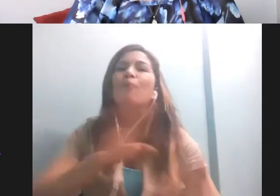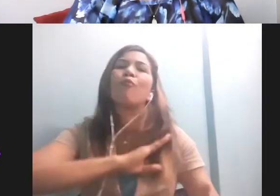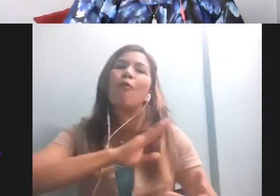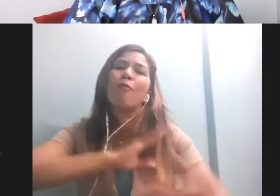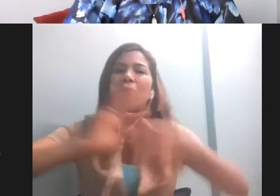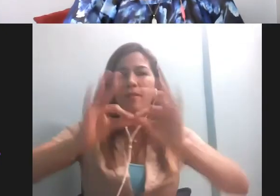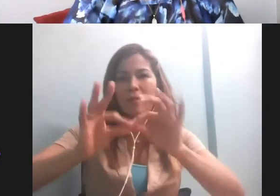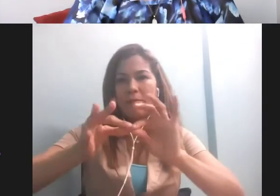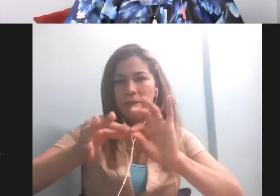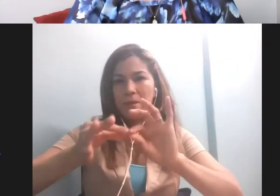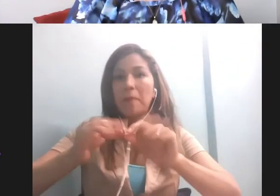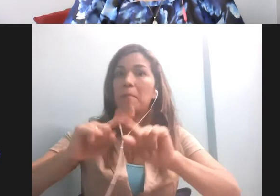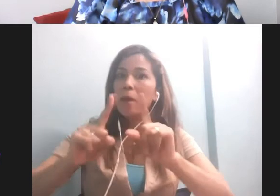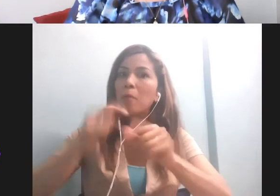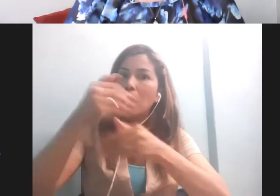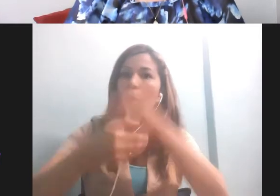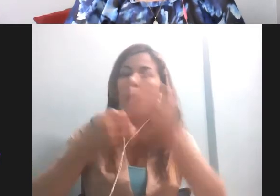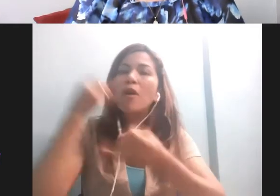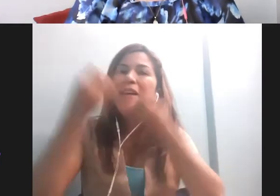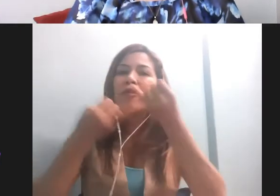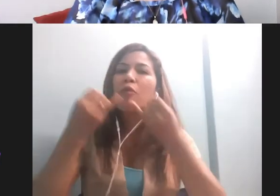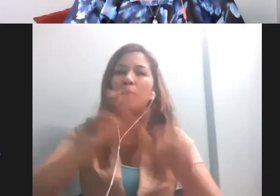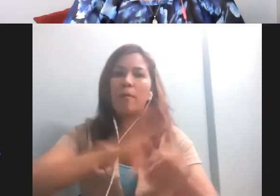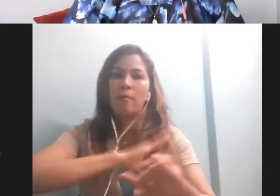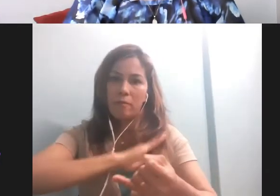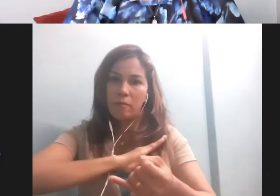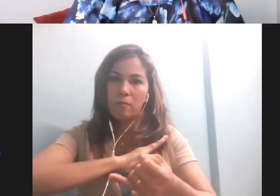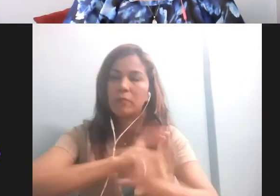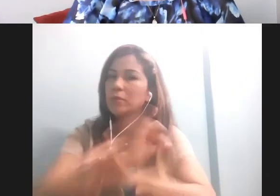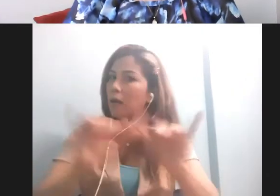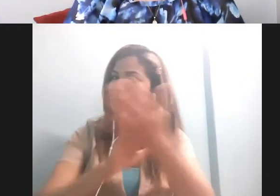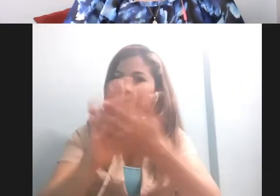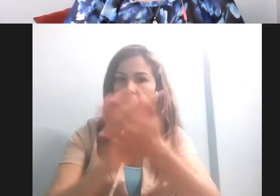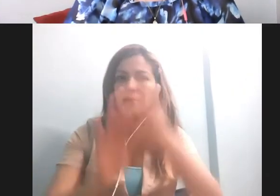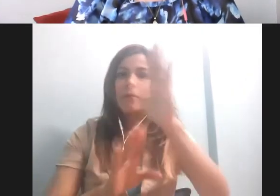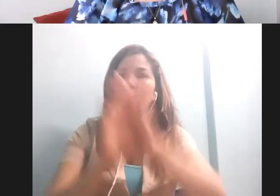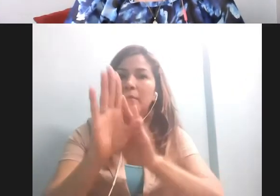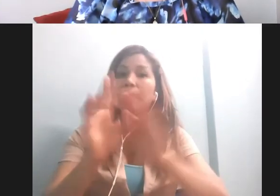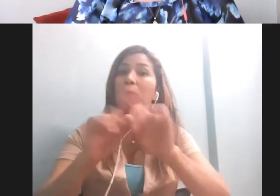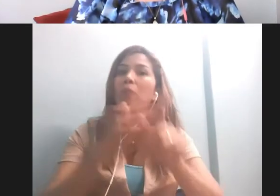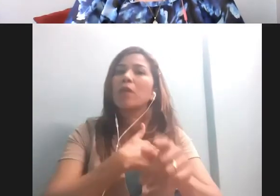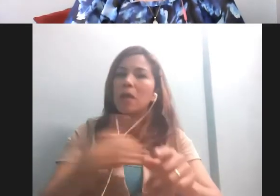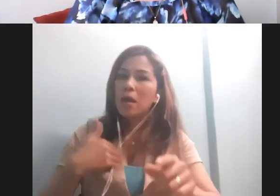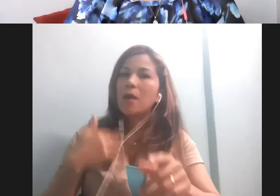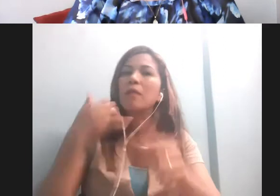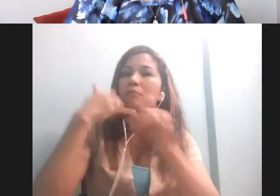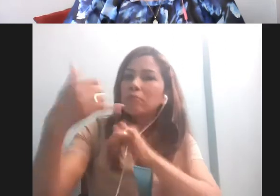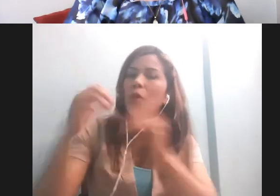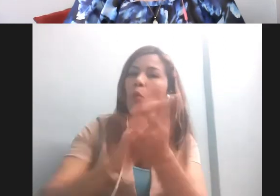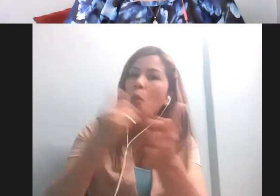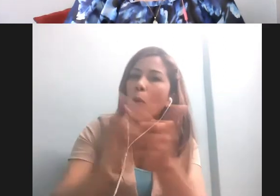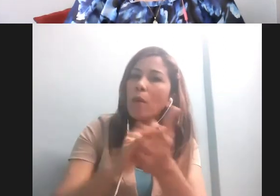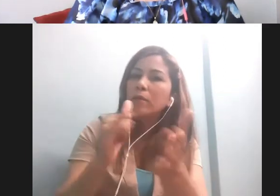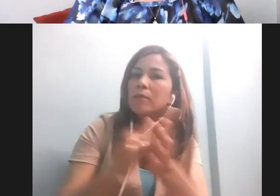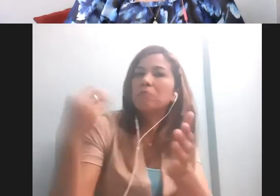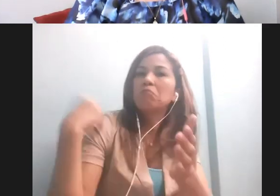ya tienen el idioma consolidado. Entonces, solo tienen que comunicarse con nosotros vía